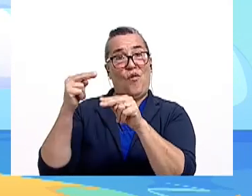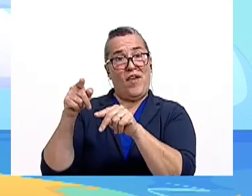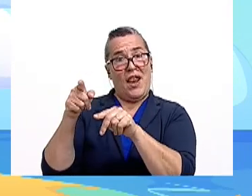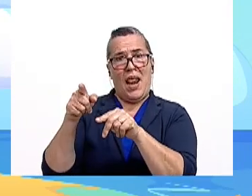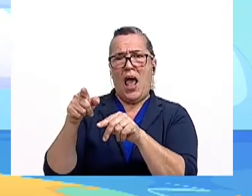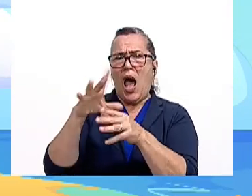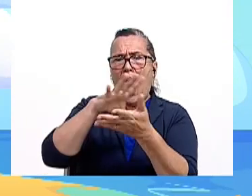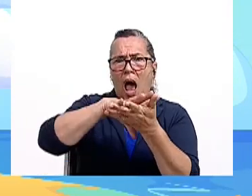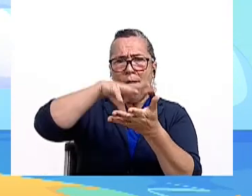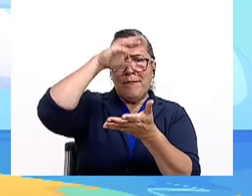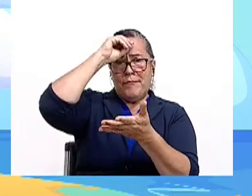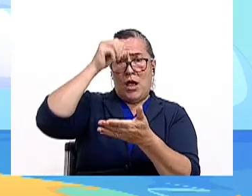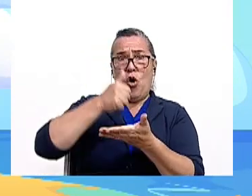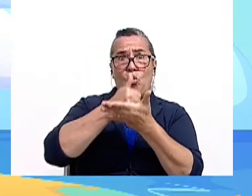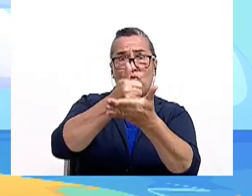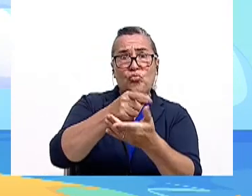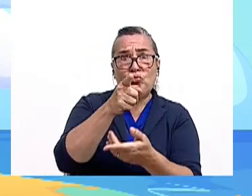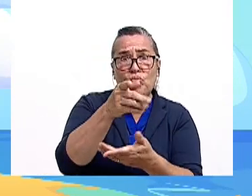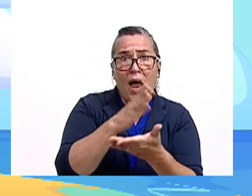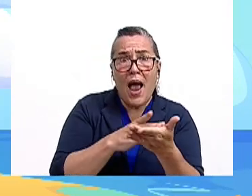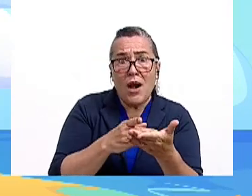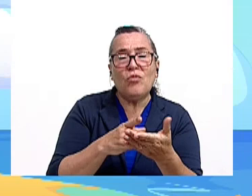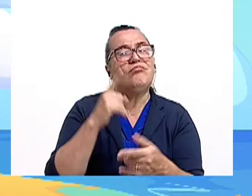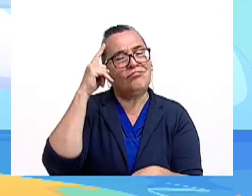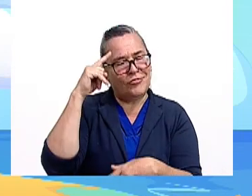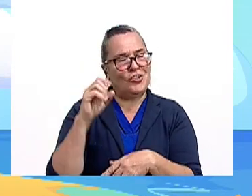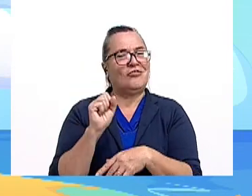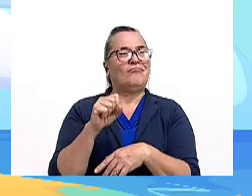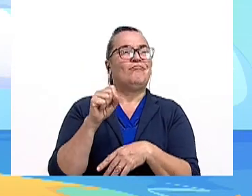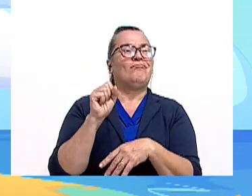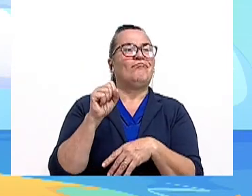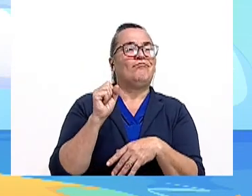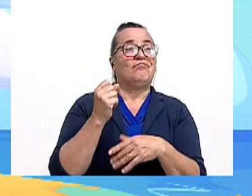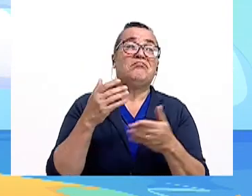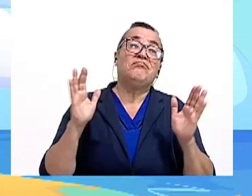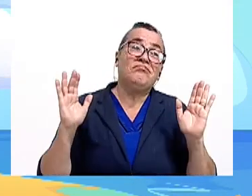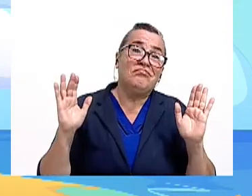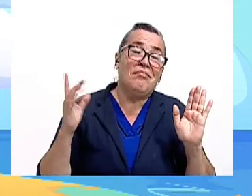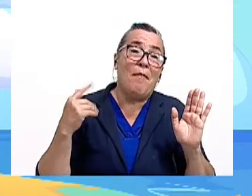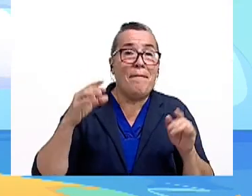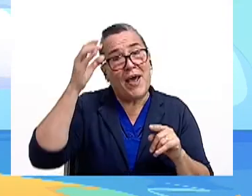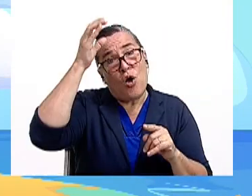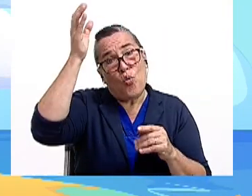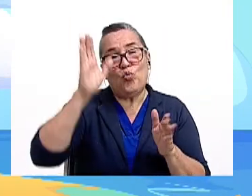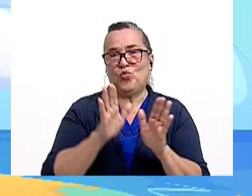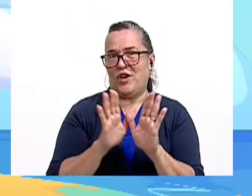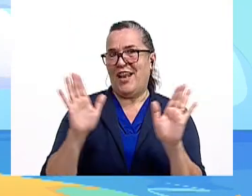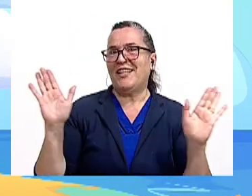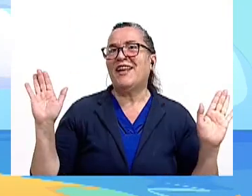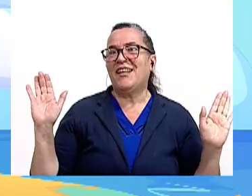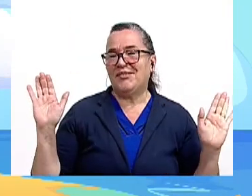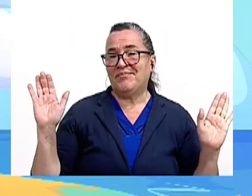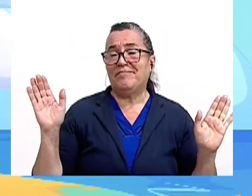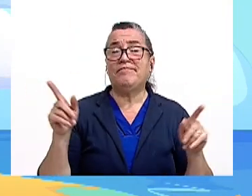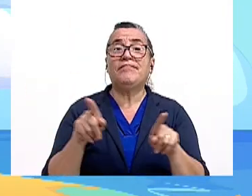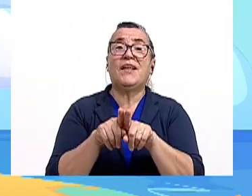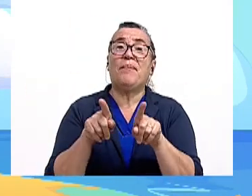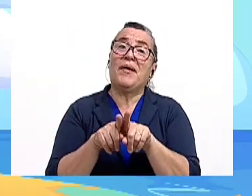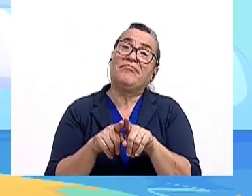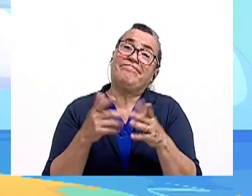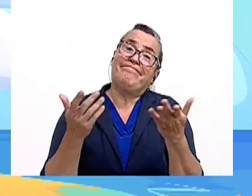les va a ayudar en algo? Pues yo creo que sí, por lo menos para cultura general. Pero